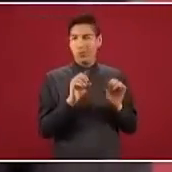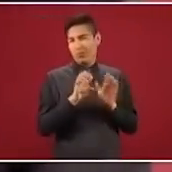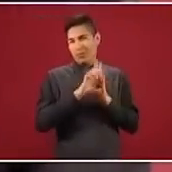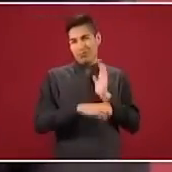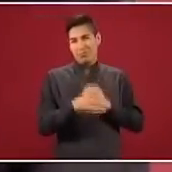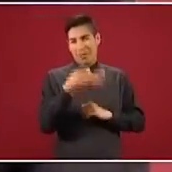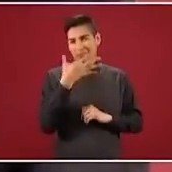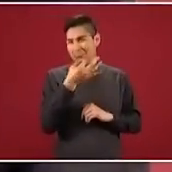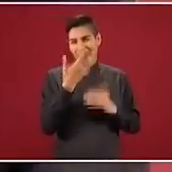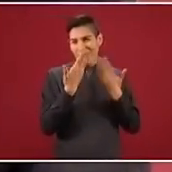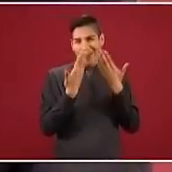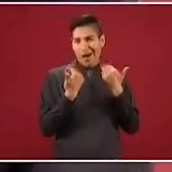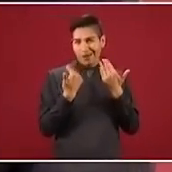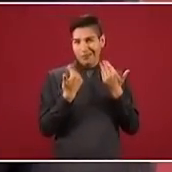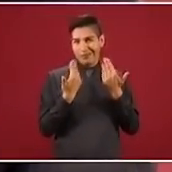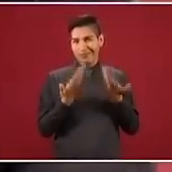caso,